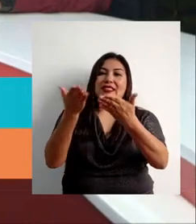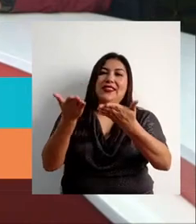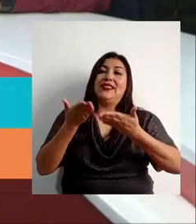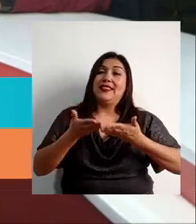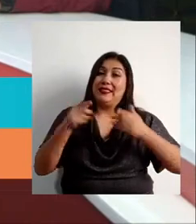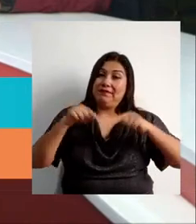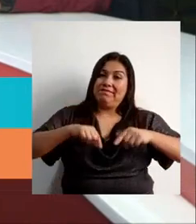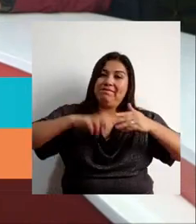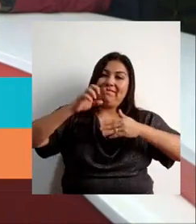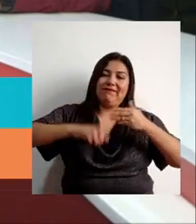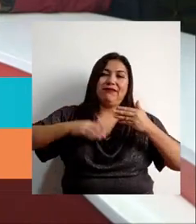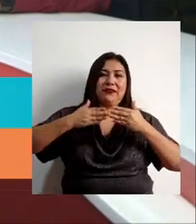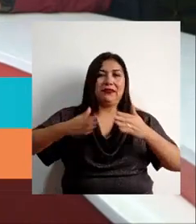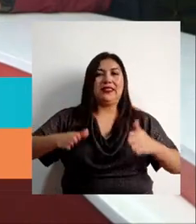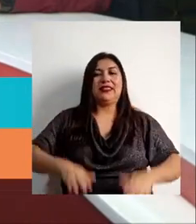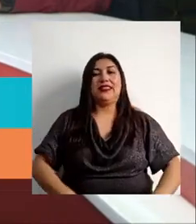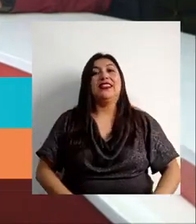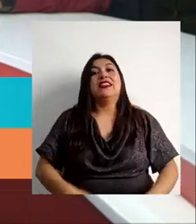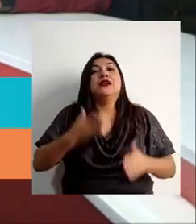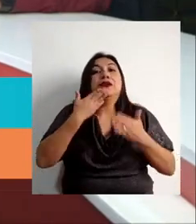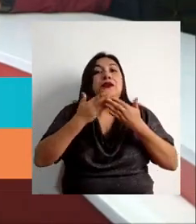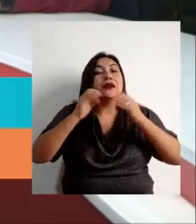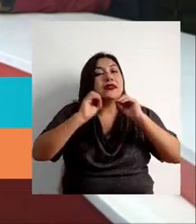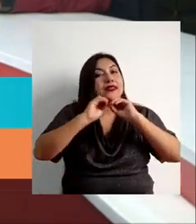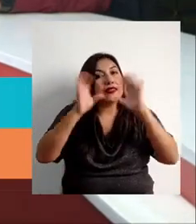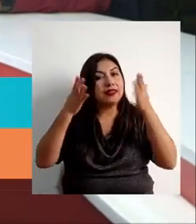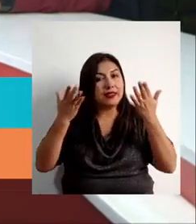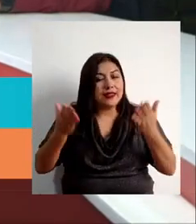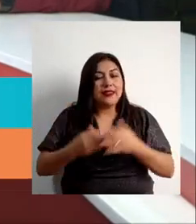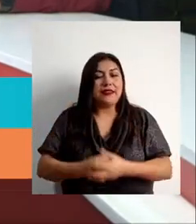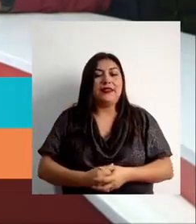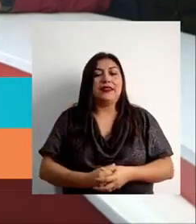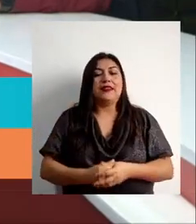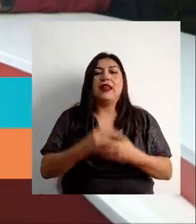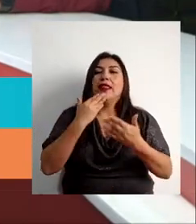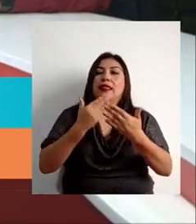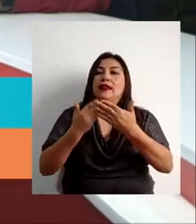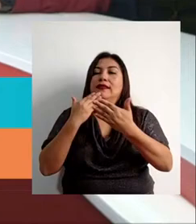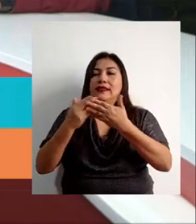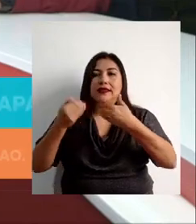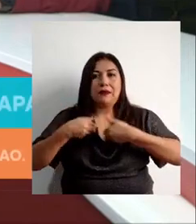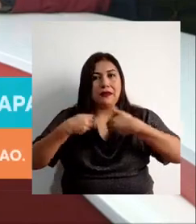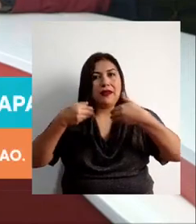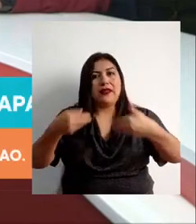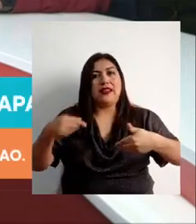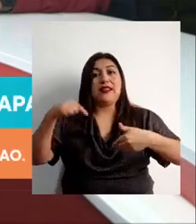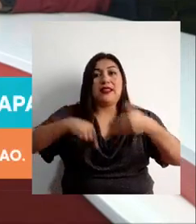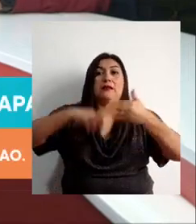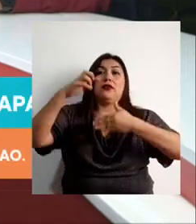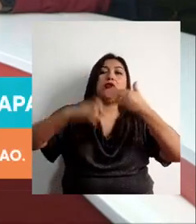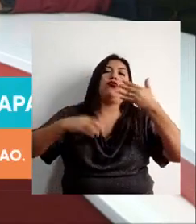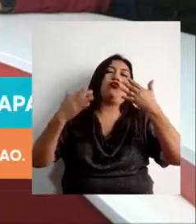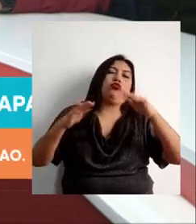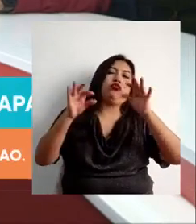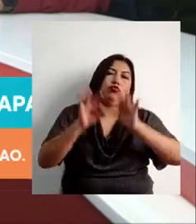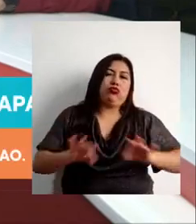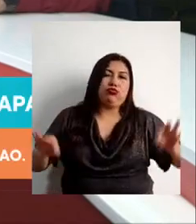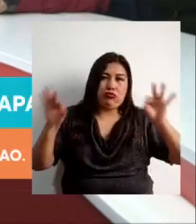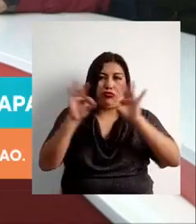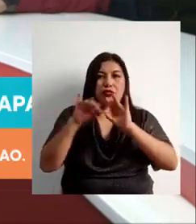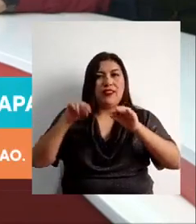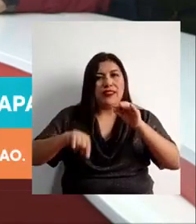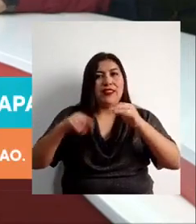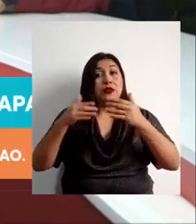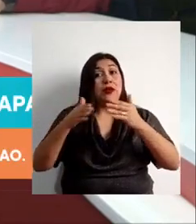Sin Barreras. Muy buenos días. Gracias por la invitación a un programa tan importante como es Sin Barreras,